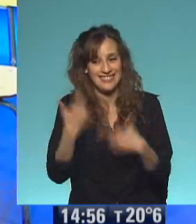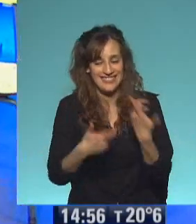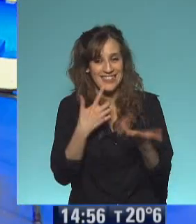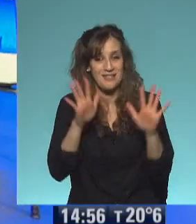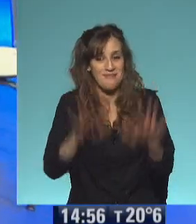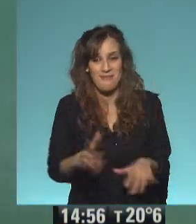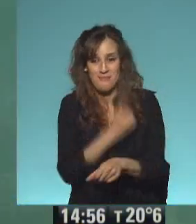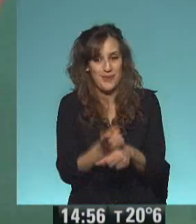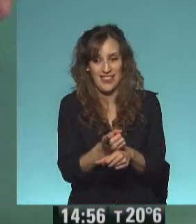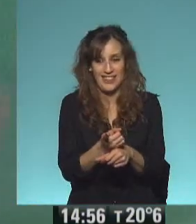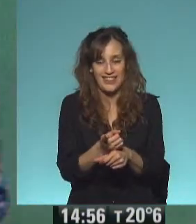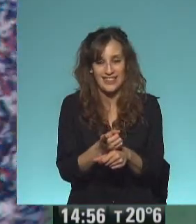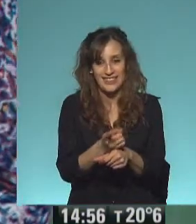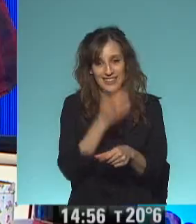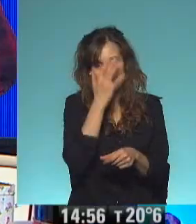Bueno,